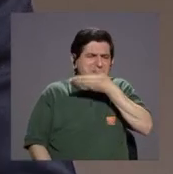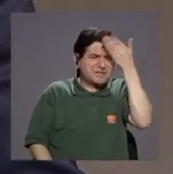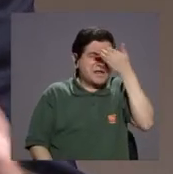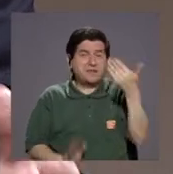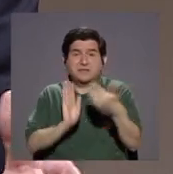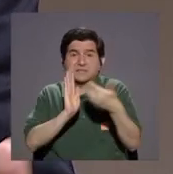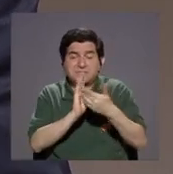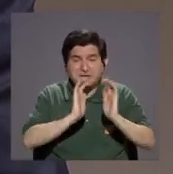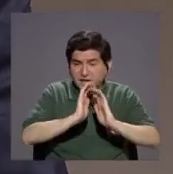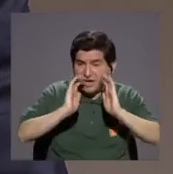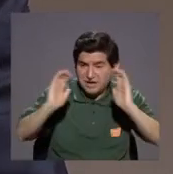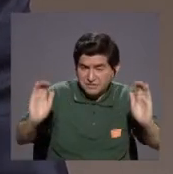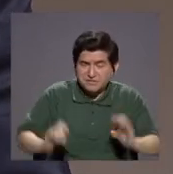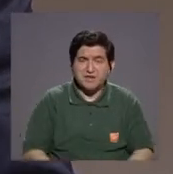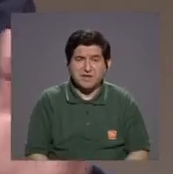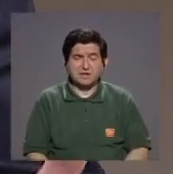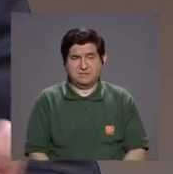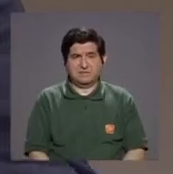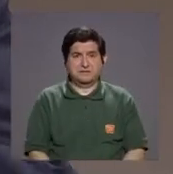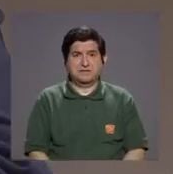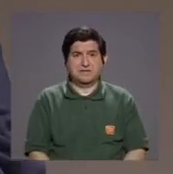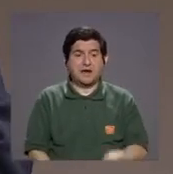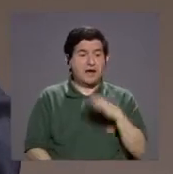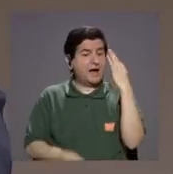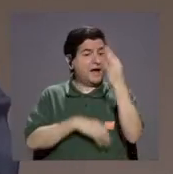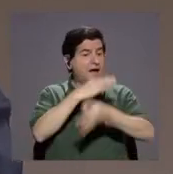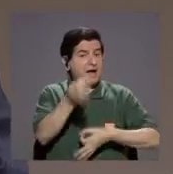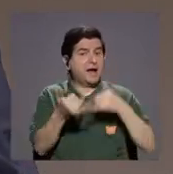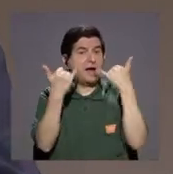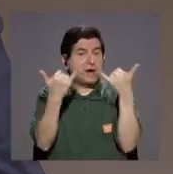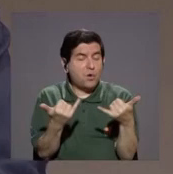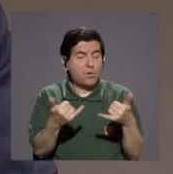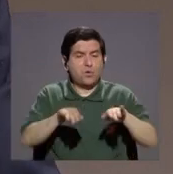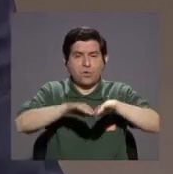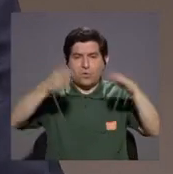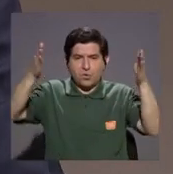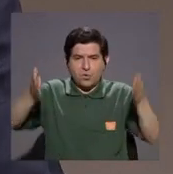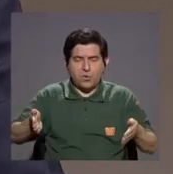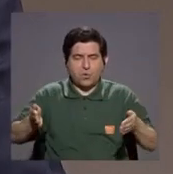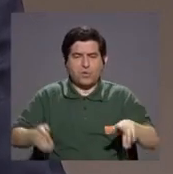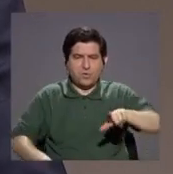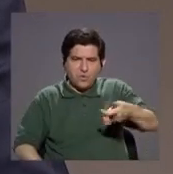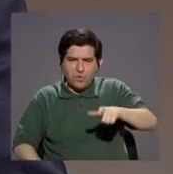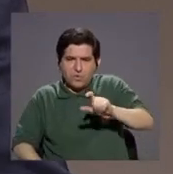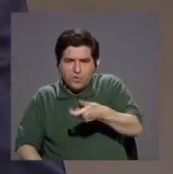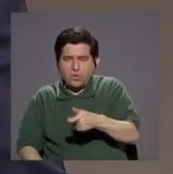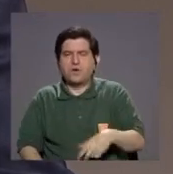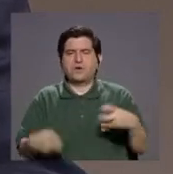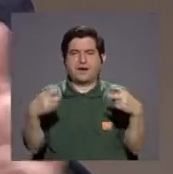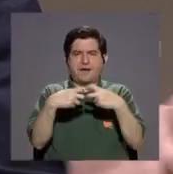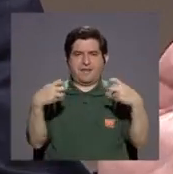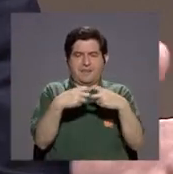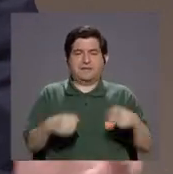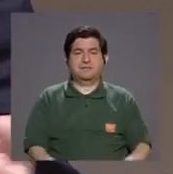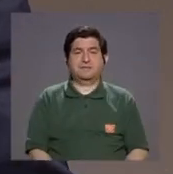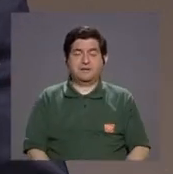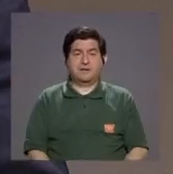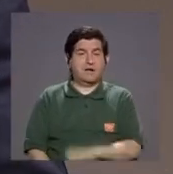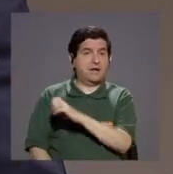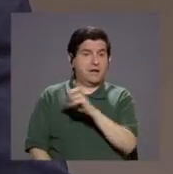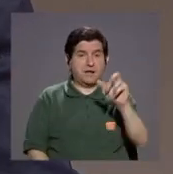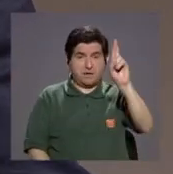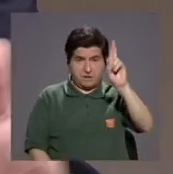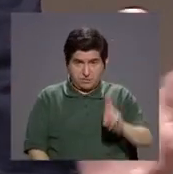niñez el tema de cocinar a la leña sustituirlo por una cocina eléctrica y además pues en un país como costa